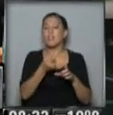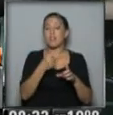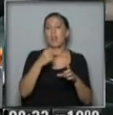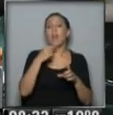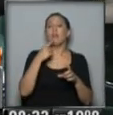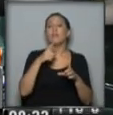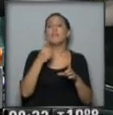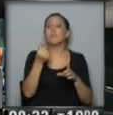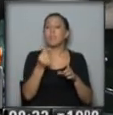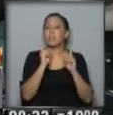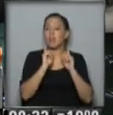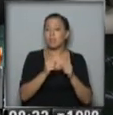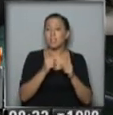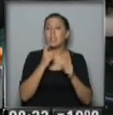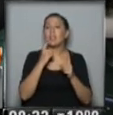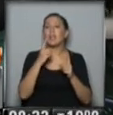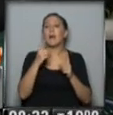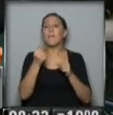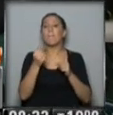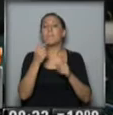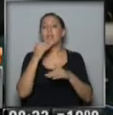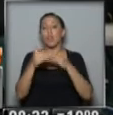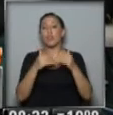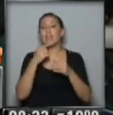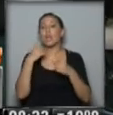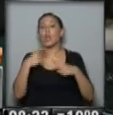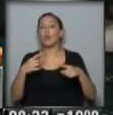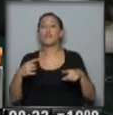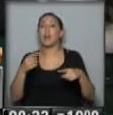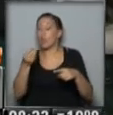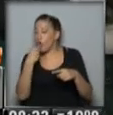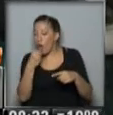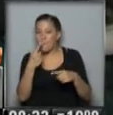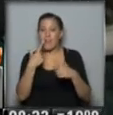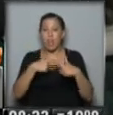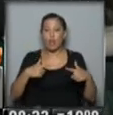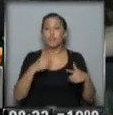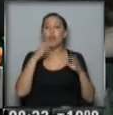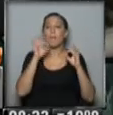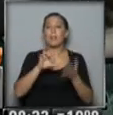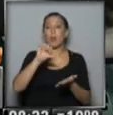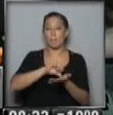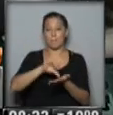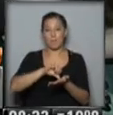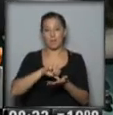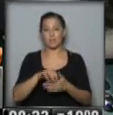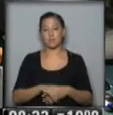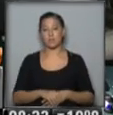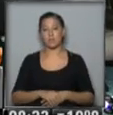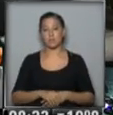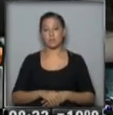consumidor que refleje la evolución de los precios de bienes y servicios de consumo en todo el país sí